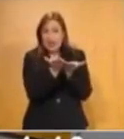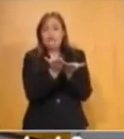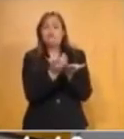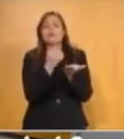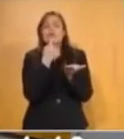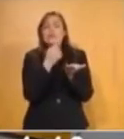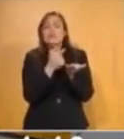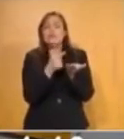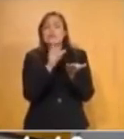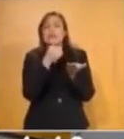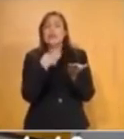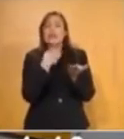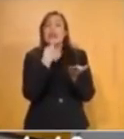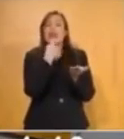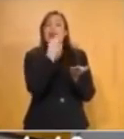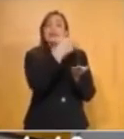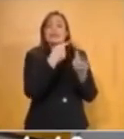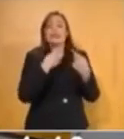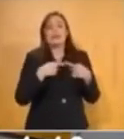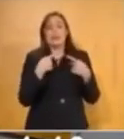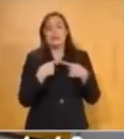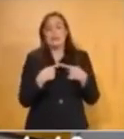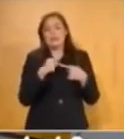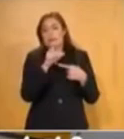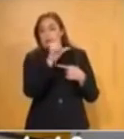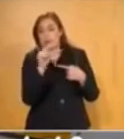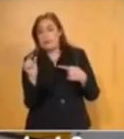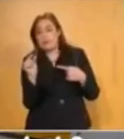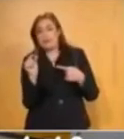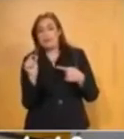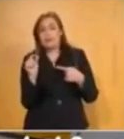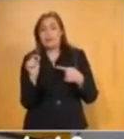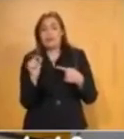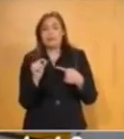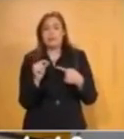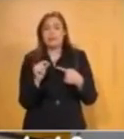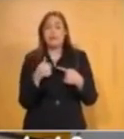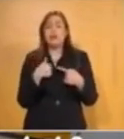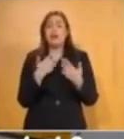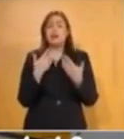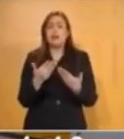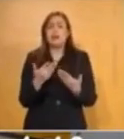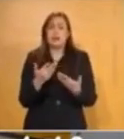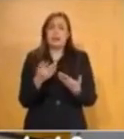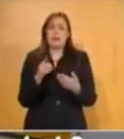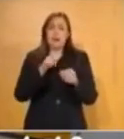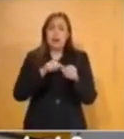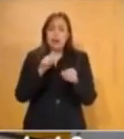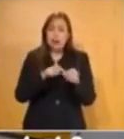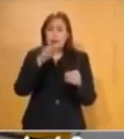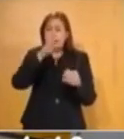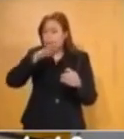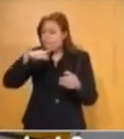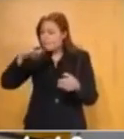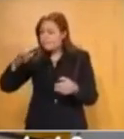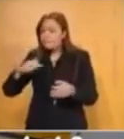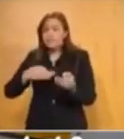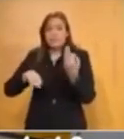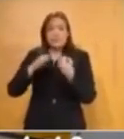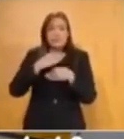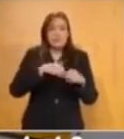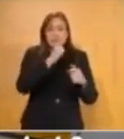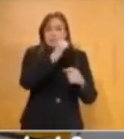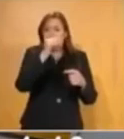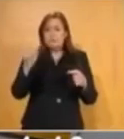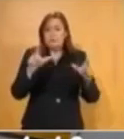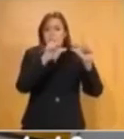diálogo. Y después, finalmente, yo te estoy pidiendo en este producto que colorees las escenas. Recuerda que la ilustración es quizás uno de los elementos